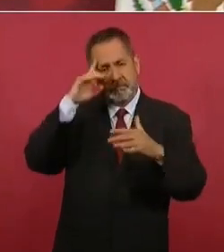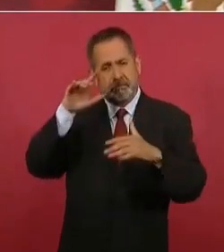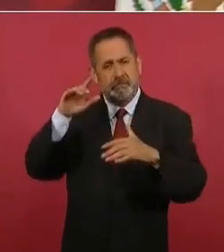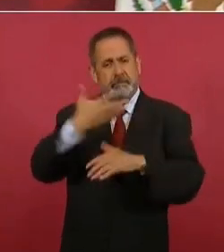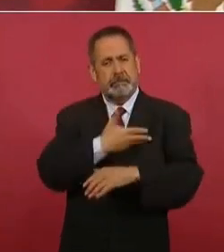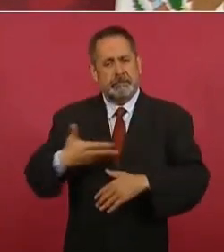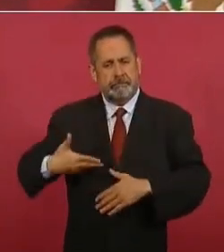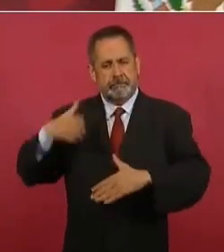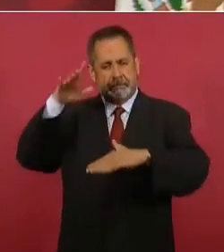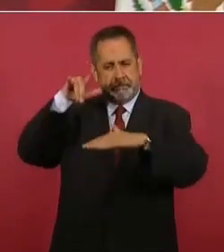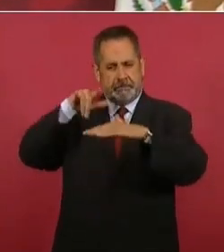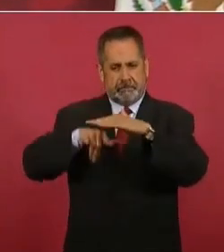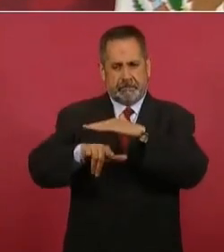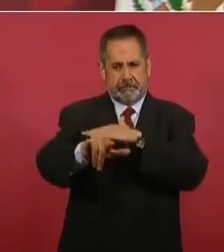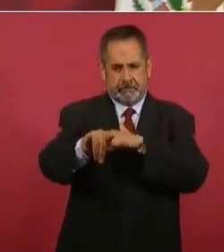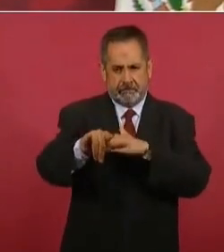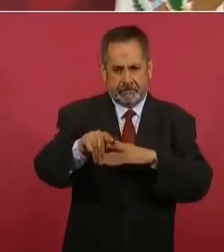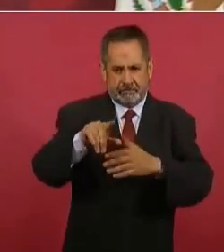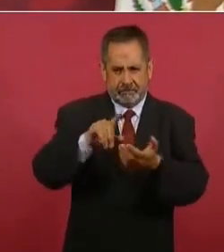presidencial